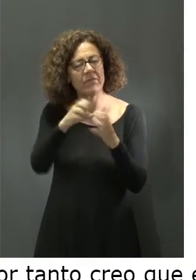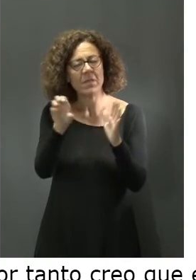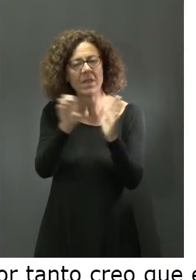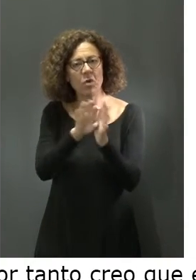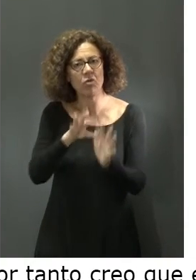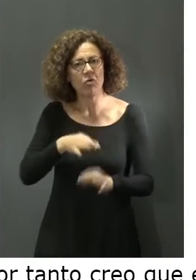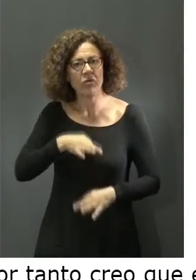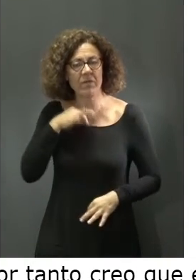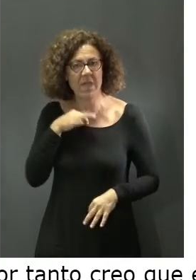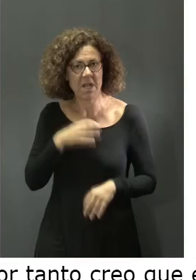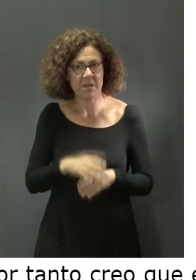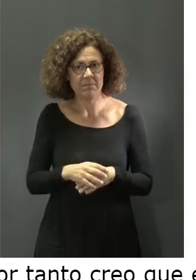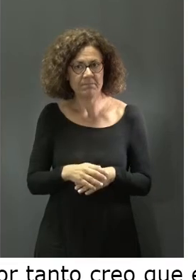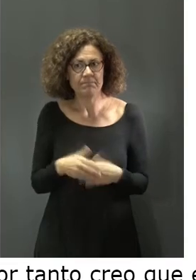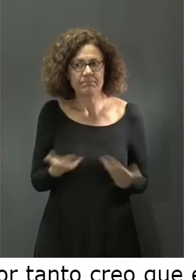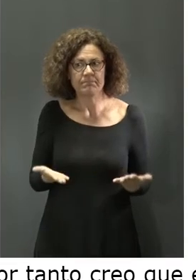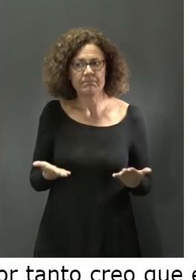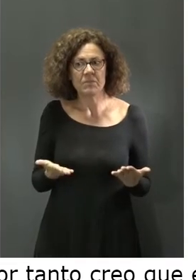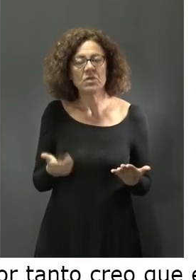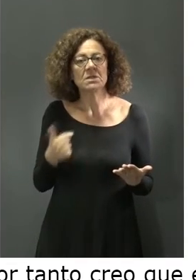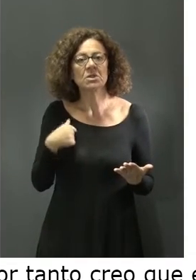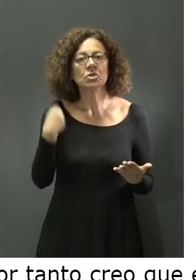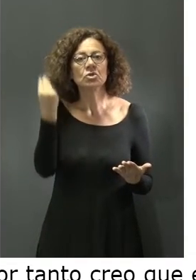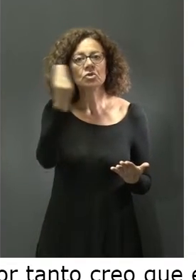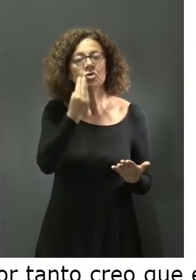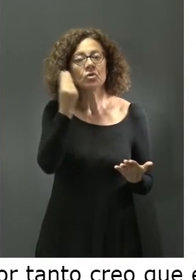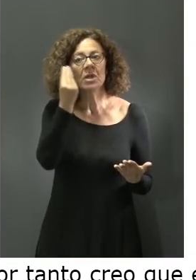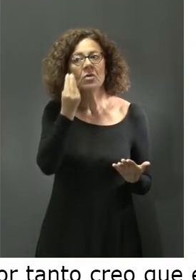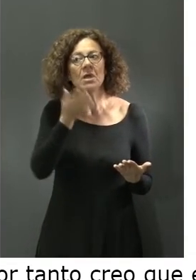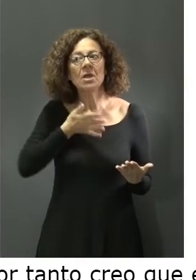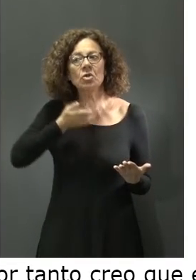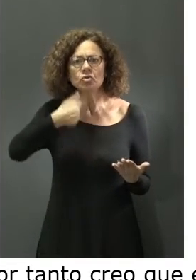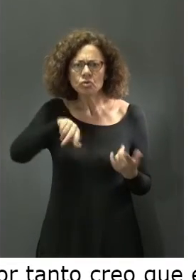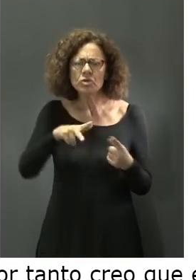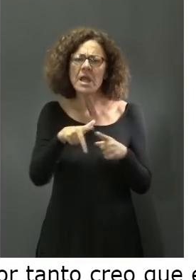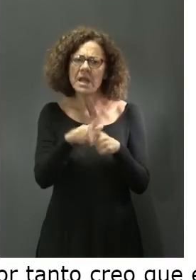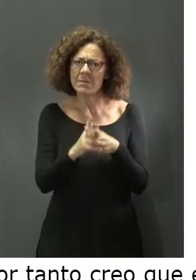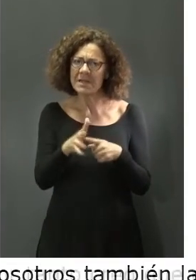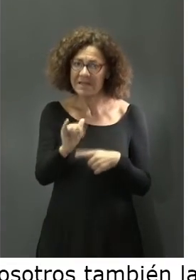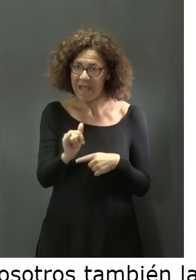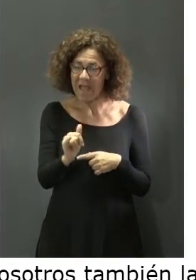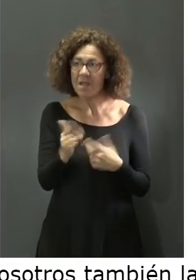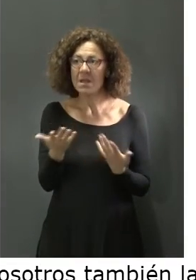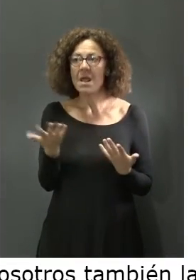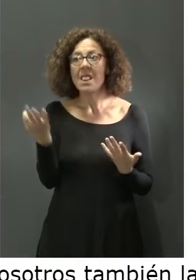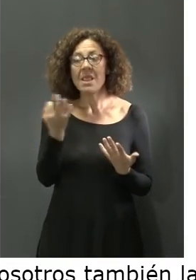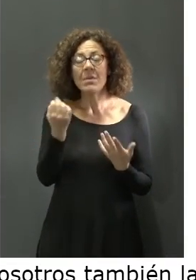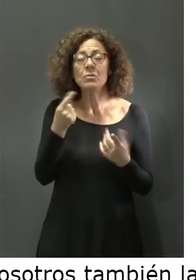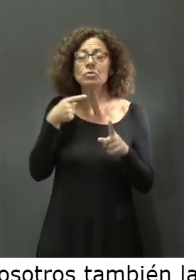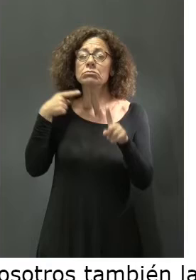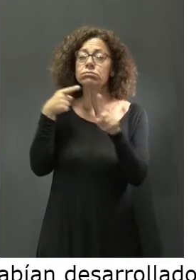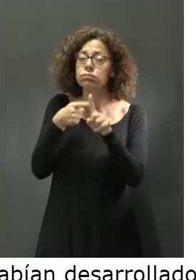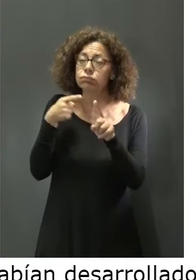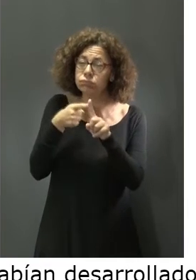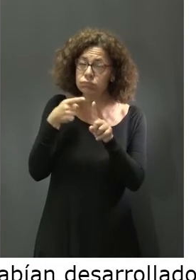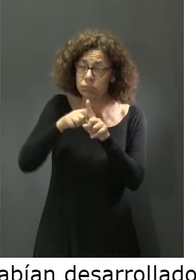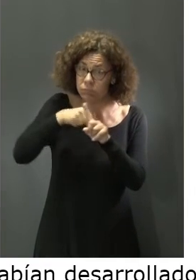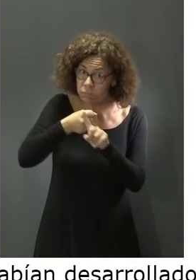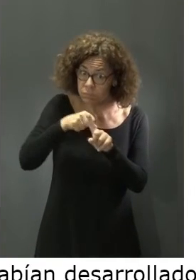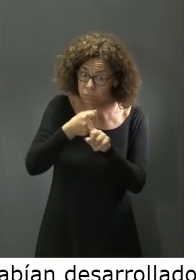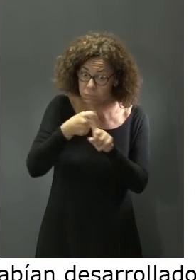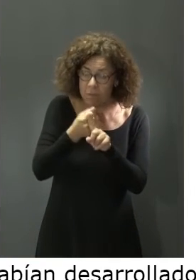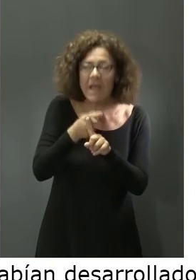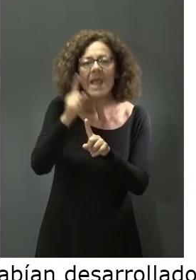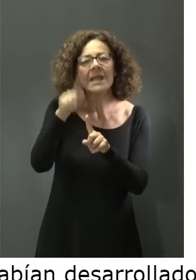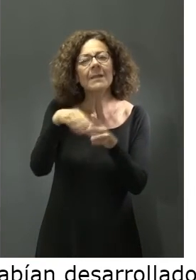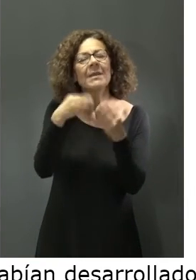Civil. Es decir, que yo creo que tenemos herramientas, tenemos que explorarlas y tenemos también